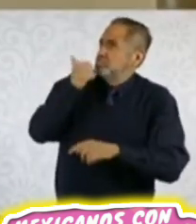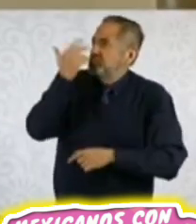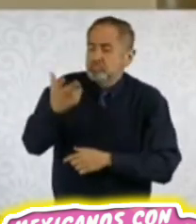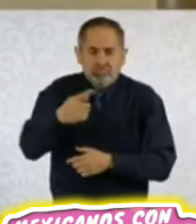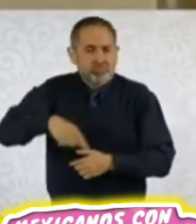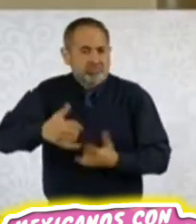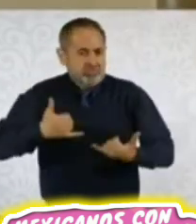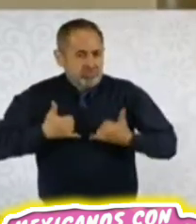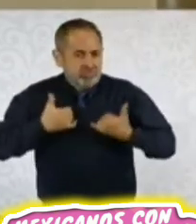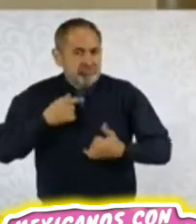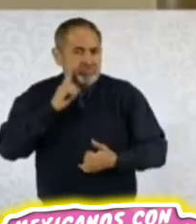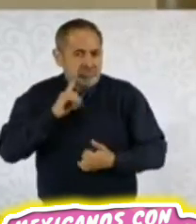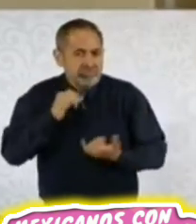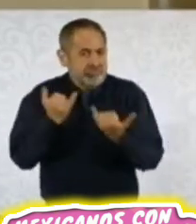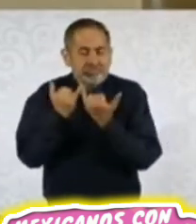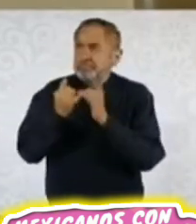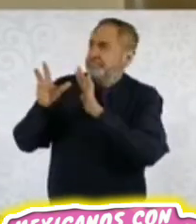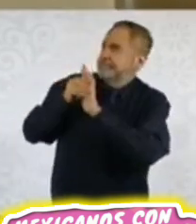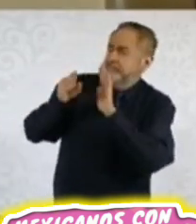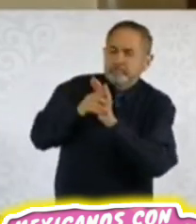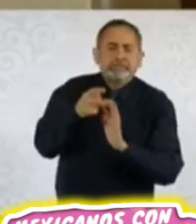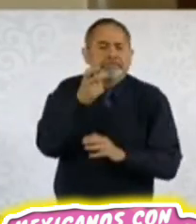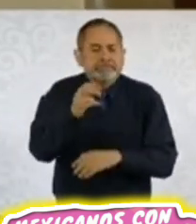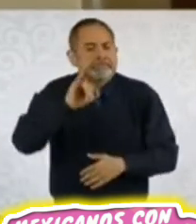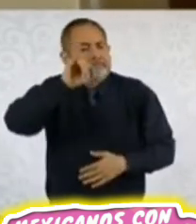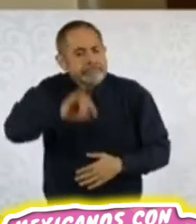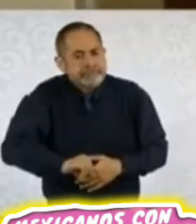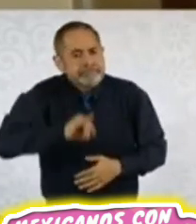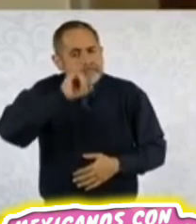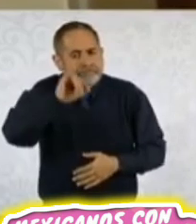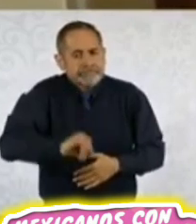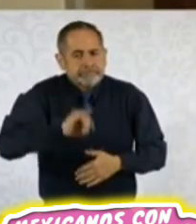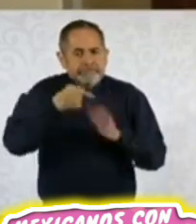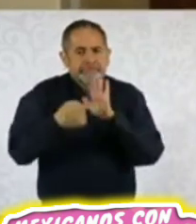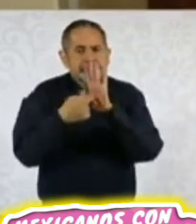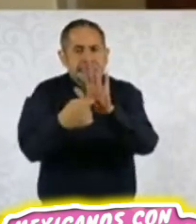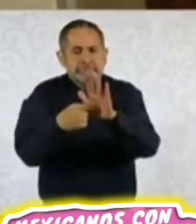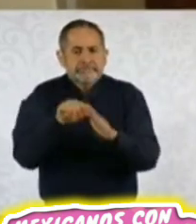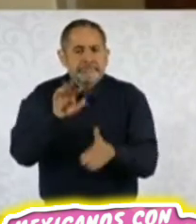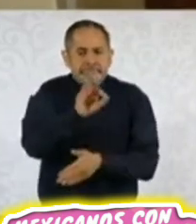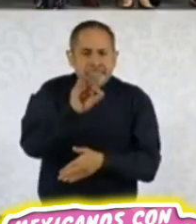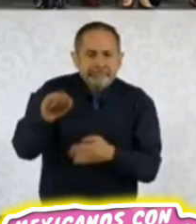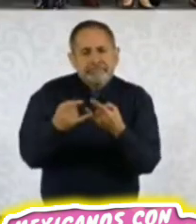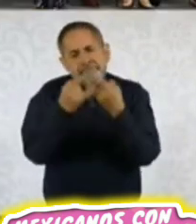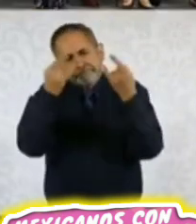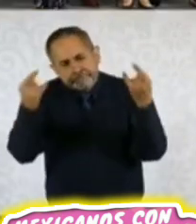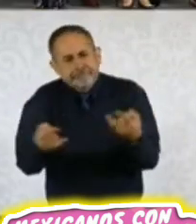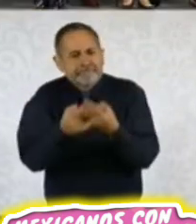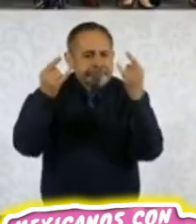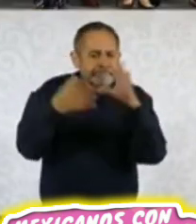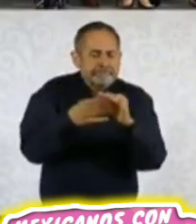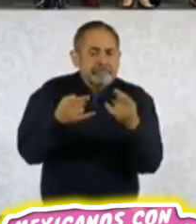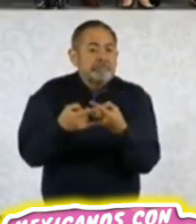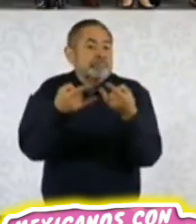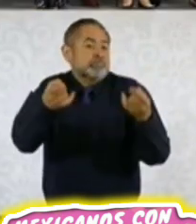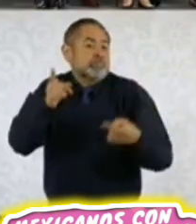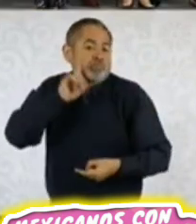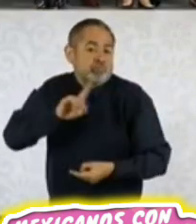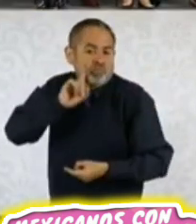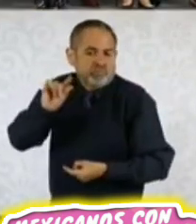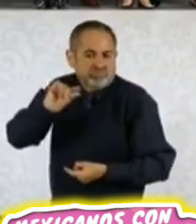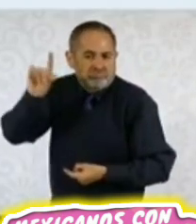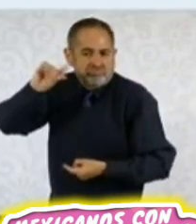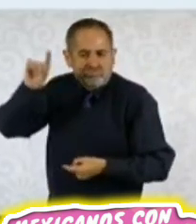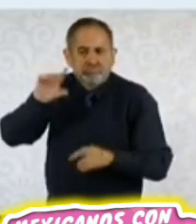jóvenes. Es por ello que cada jueves vamos a ir presentando, de acuerdo con efemérides, pues algunas historias de mujeres y de